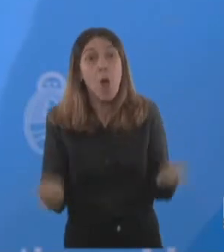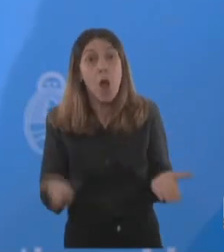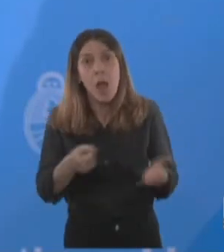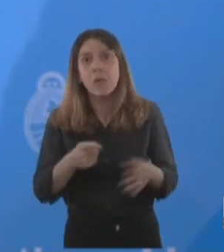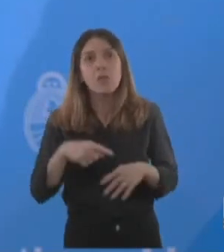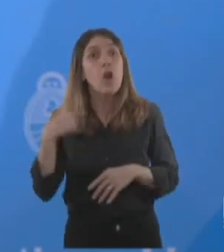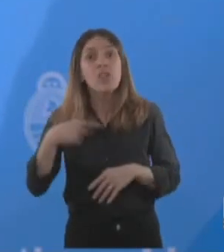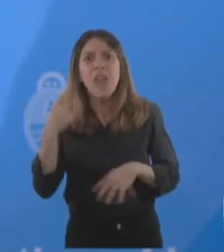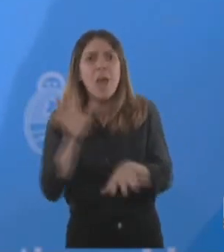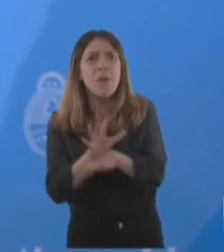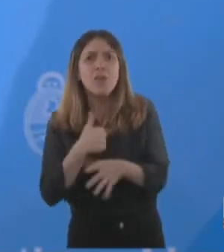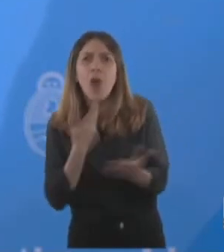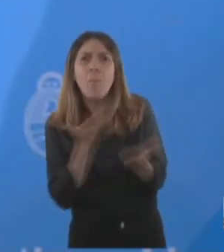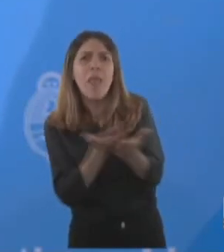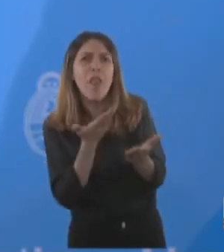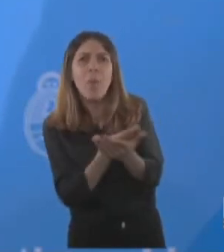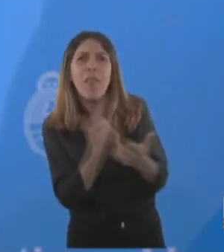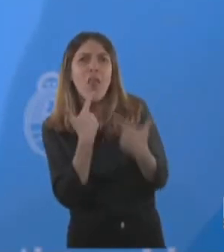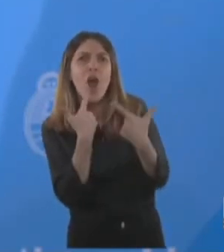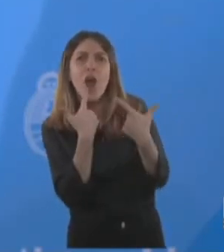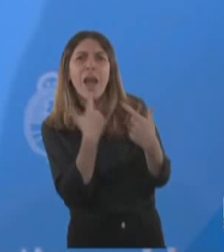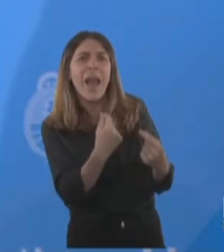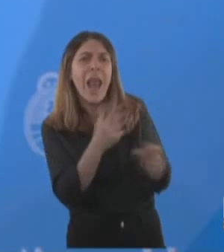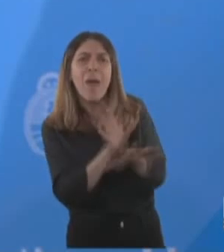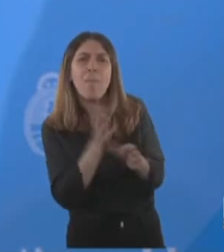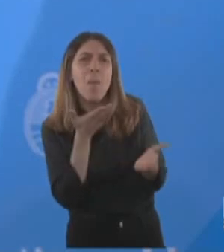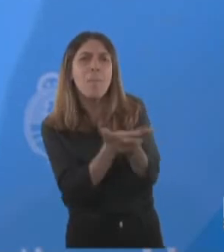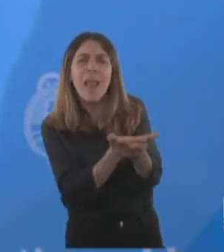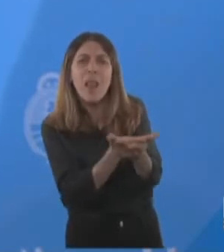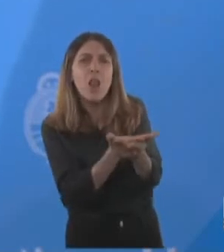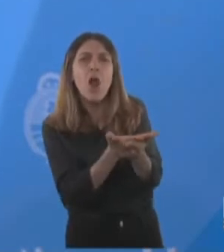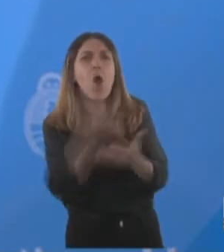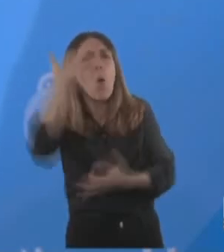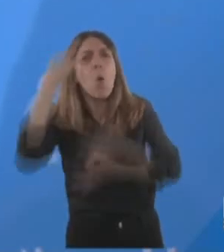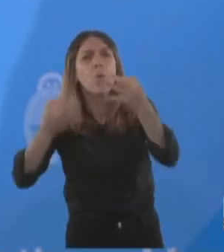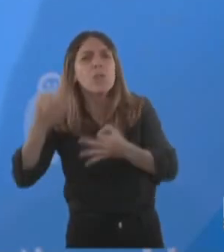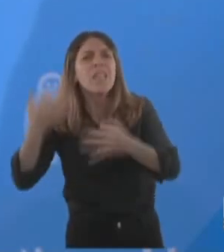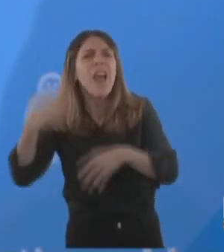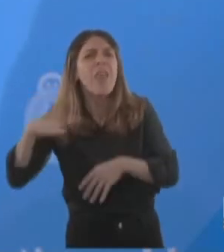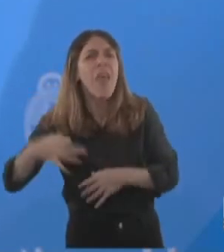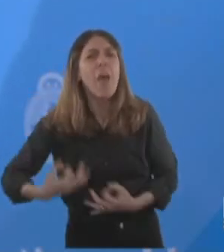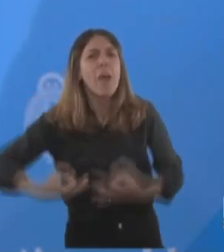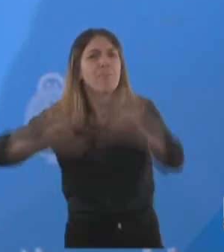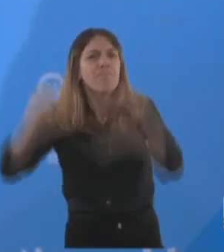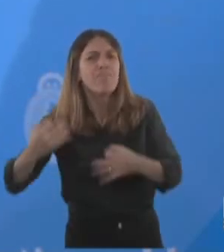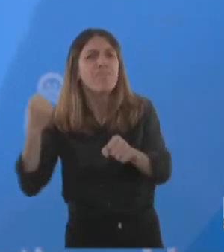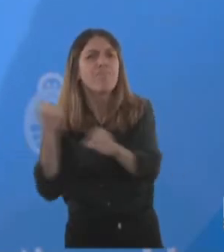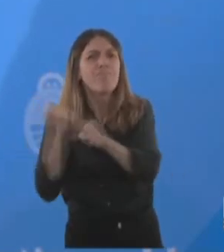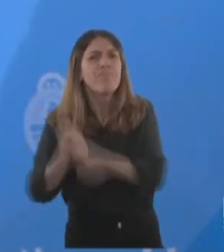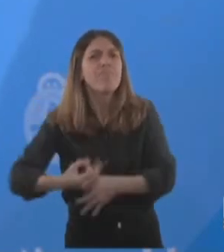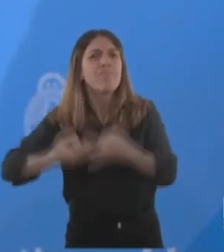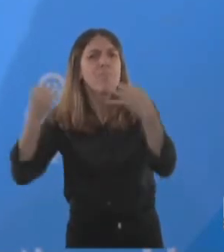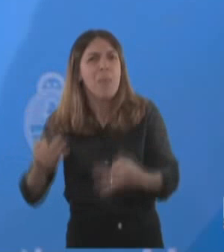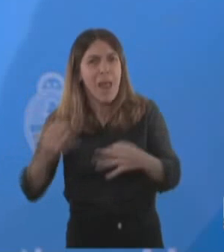permanente mi reclamo a que la justicia se revise y se dé cuenta que no está funcionando como debería estar